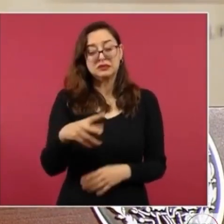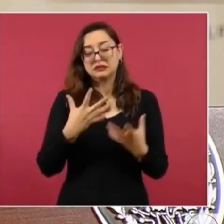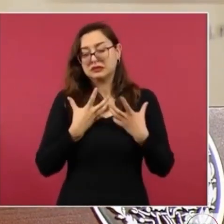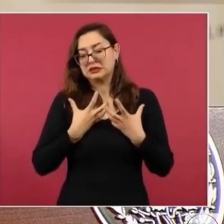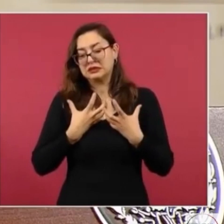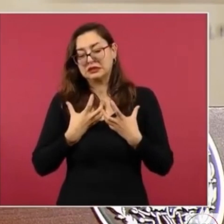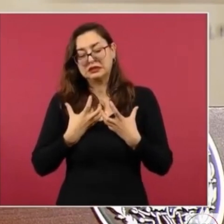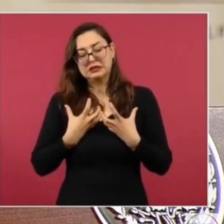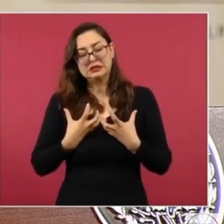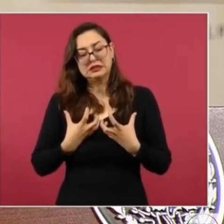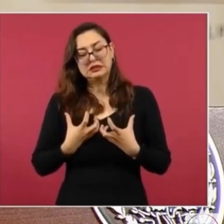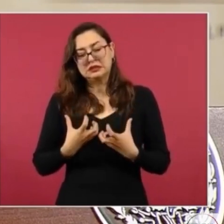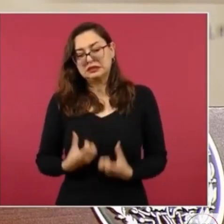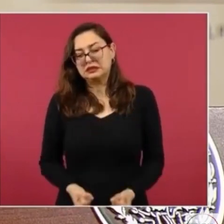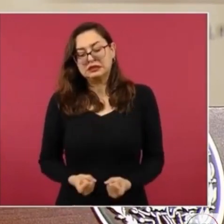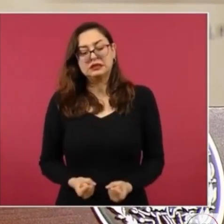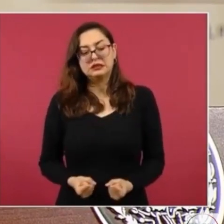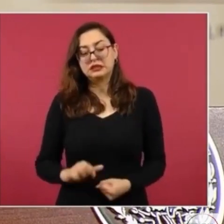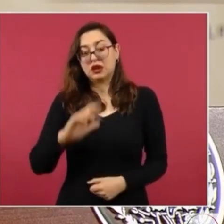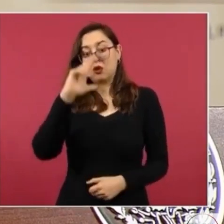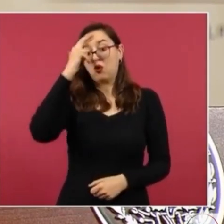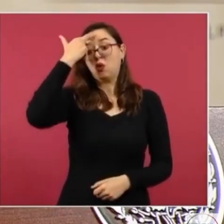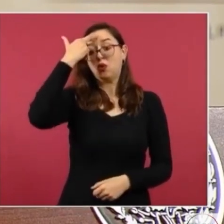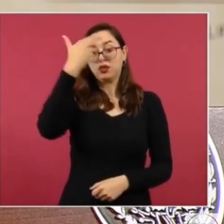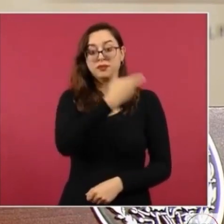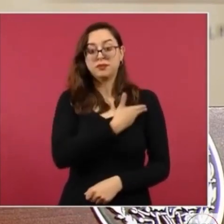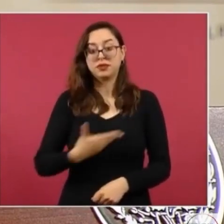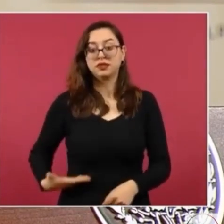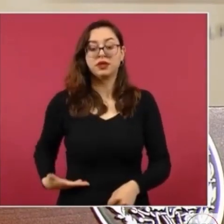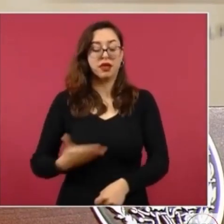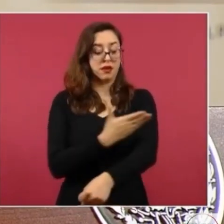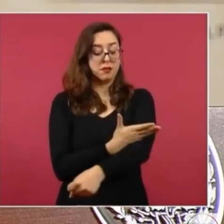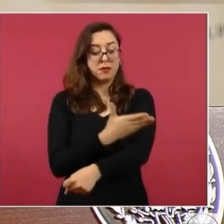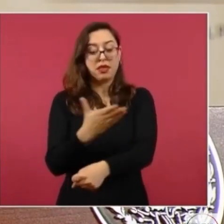presidente Madero. Un hombre bueno,